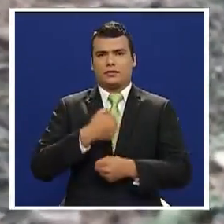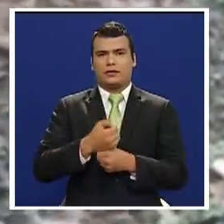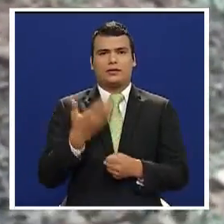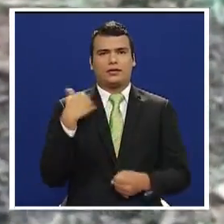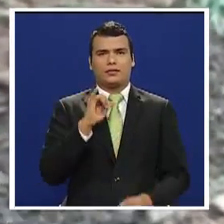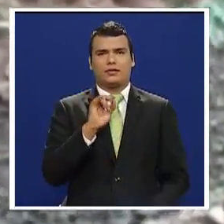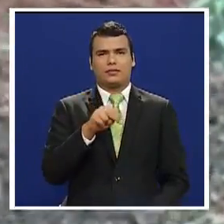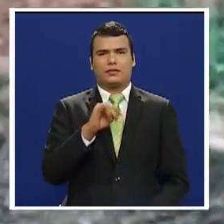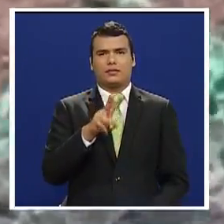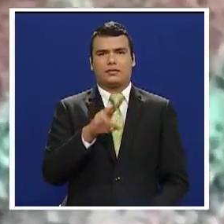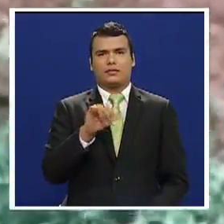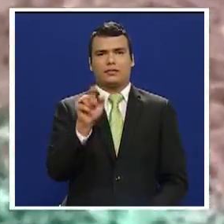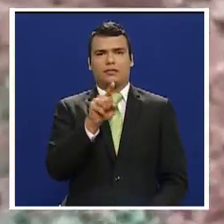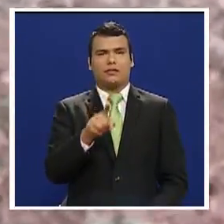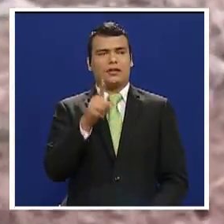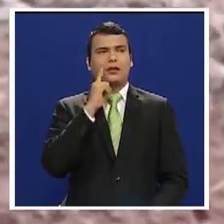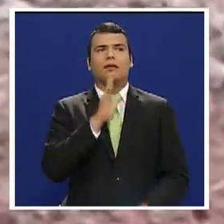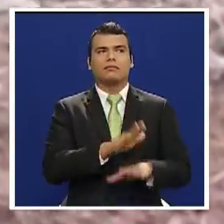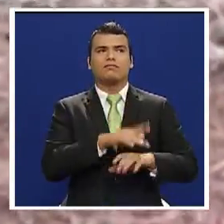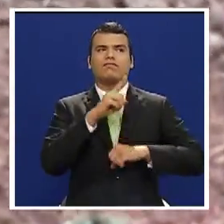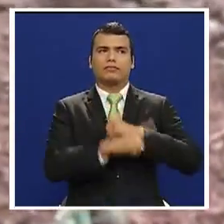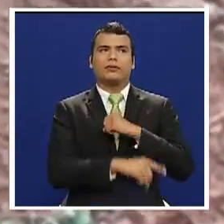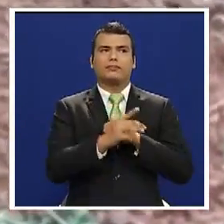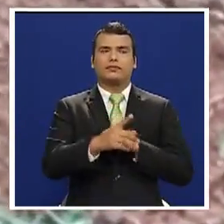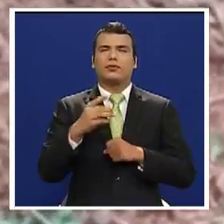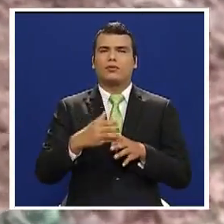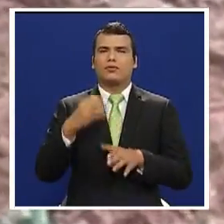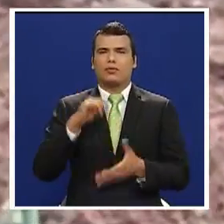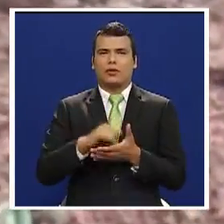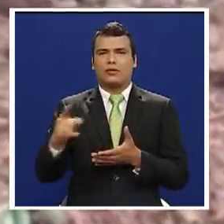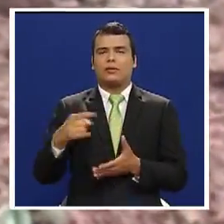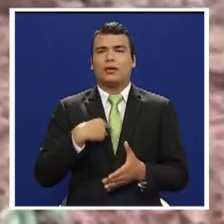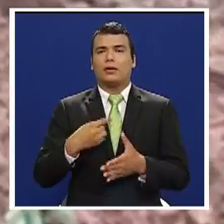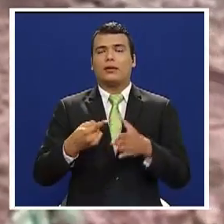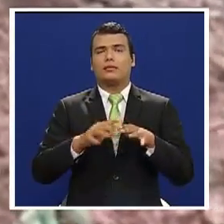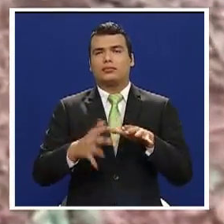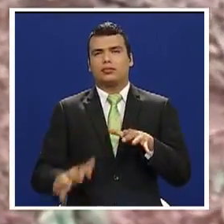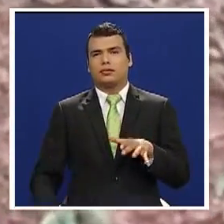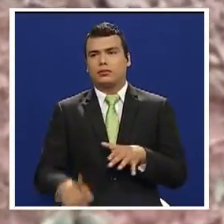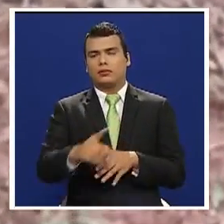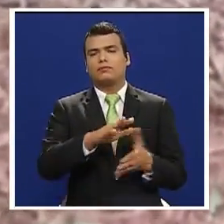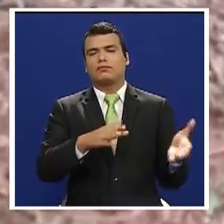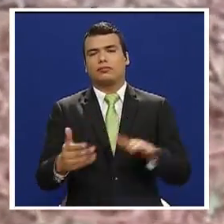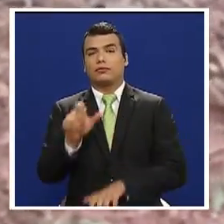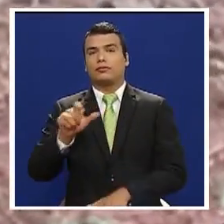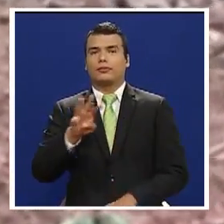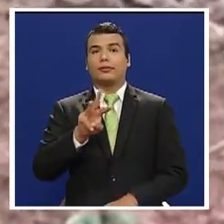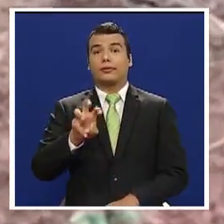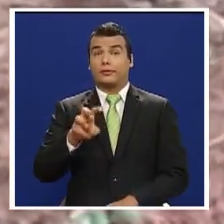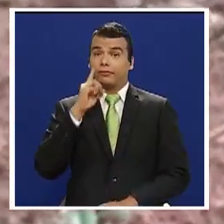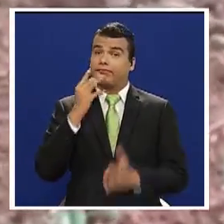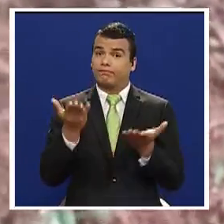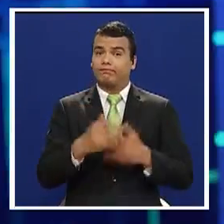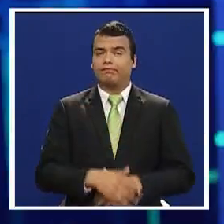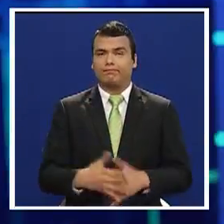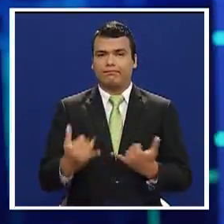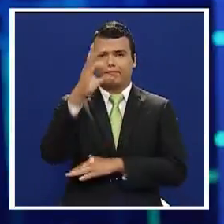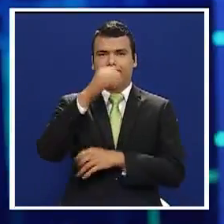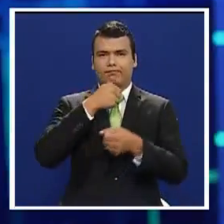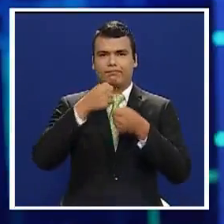saber si llegarán a sus destinos. Uno sabe que sale, pero no sabe cuándo llega. Entonces llega uno y gracias a Dios. Según estadísticas